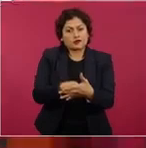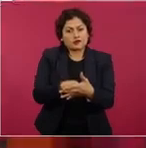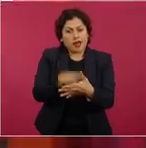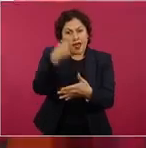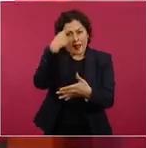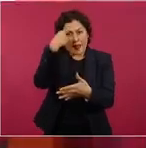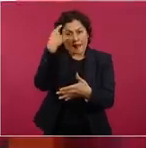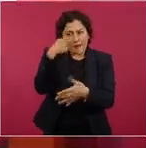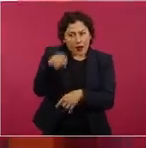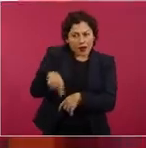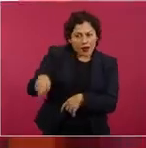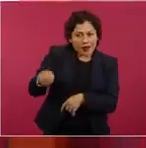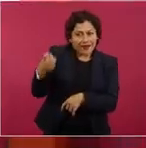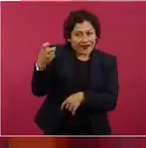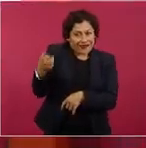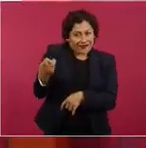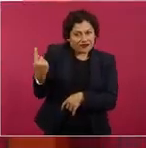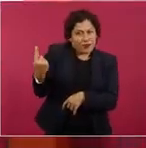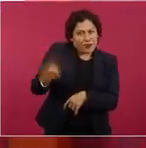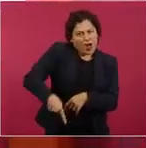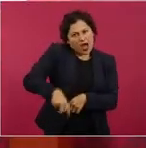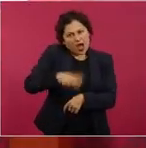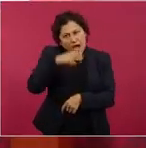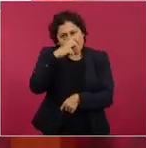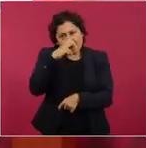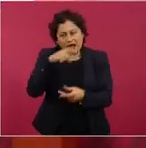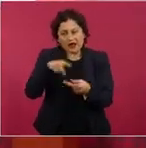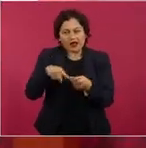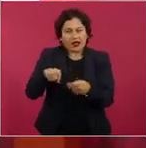el poder autoritario, de la antidemocracia.